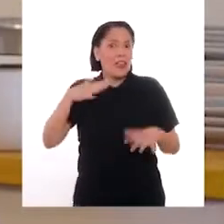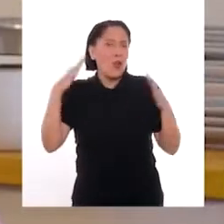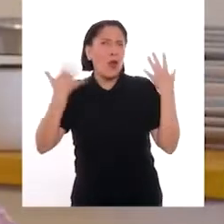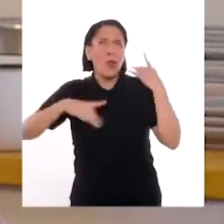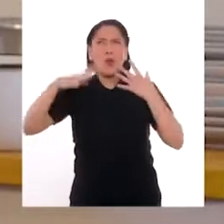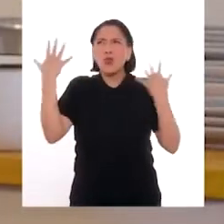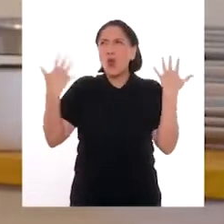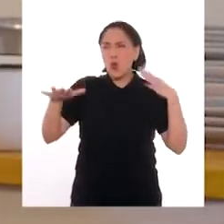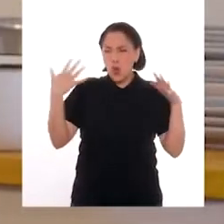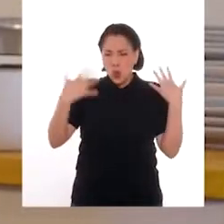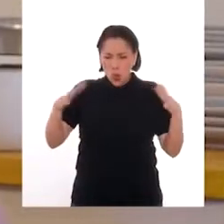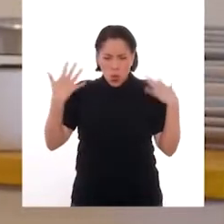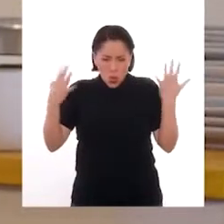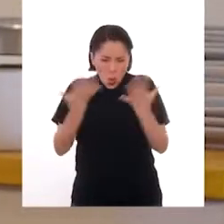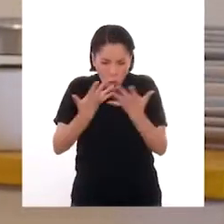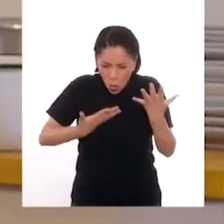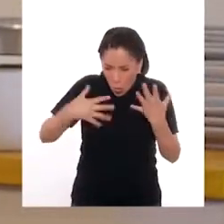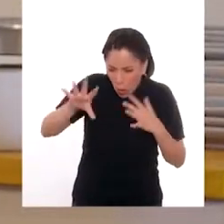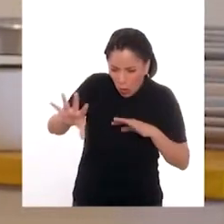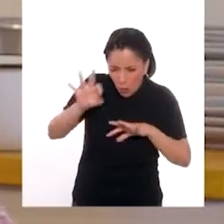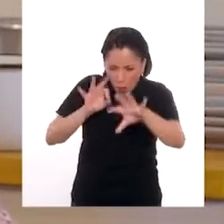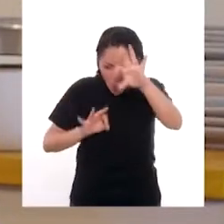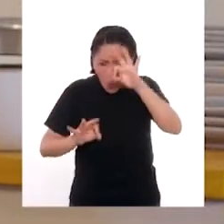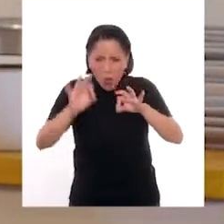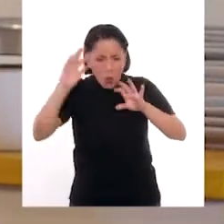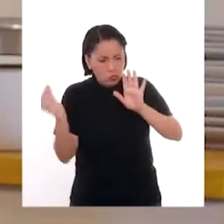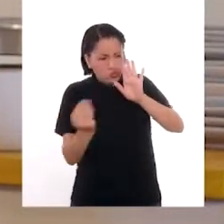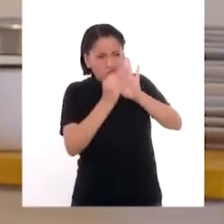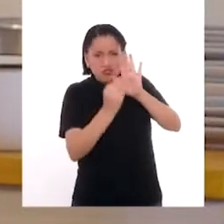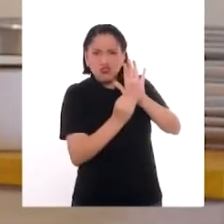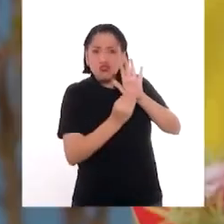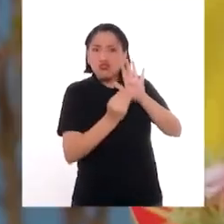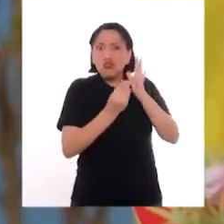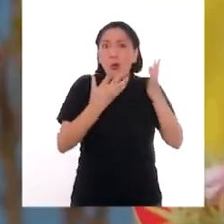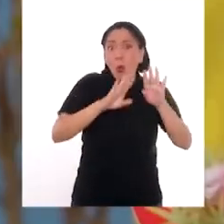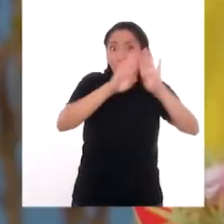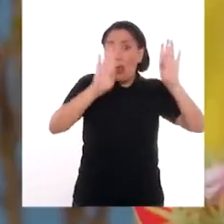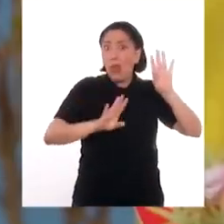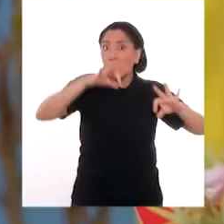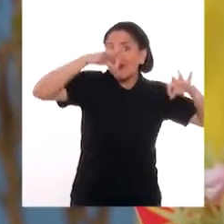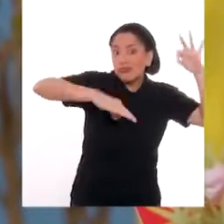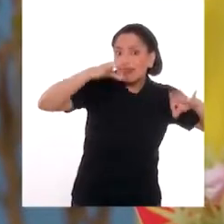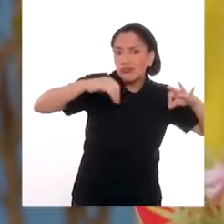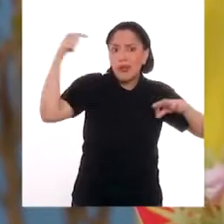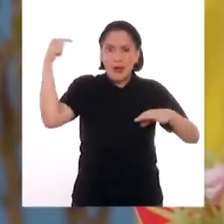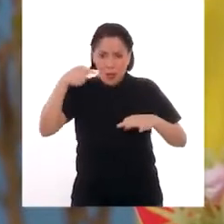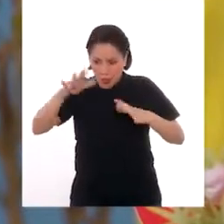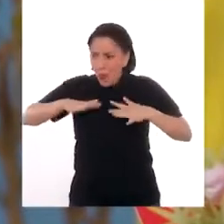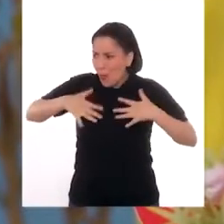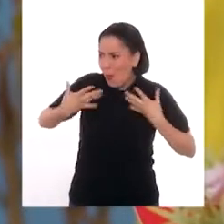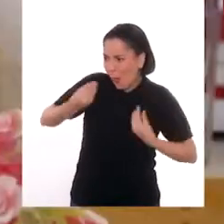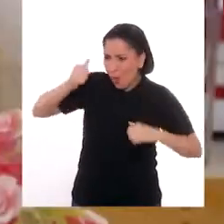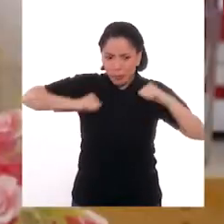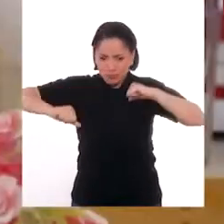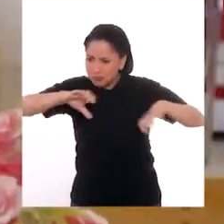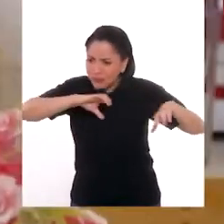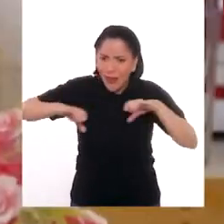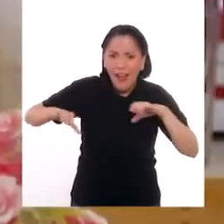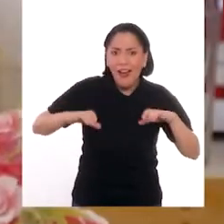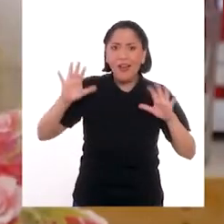Creo que tenemos muchas cosas que podemos utilizar en nuestra escena. Es verdad, con esto podemos actuar.